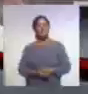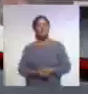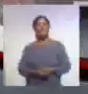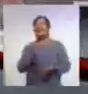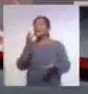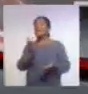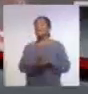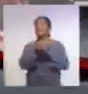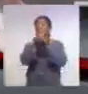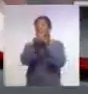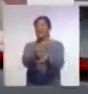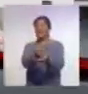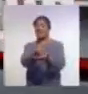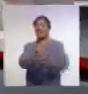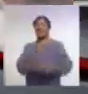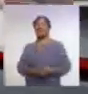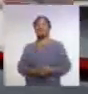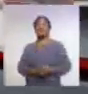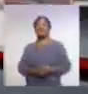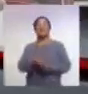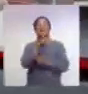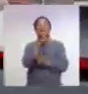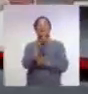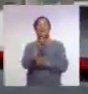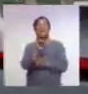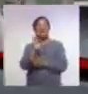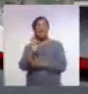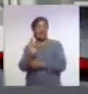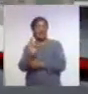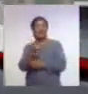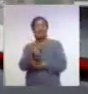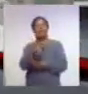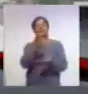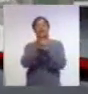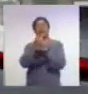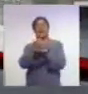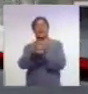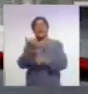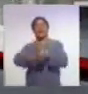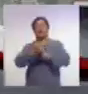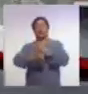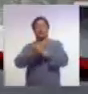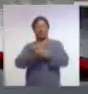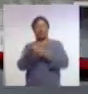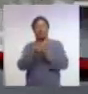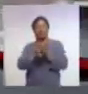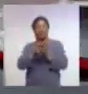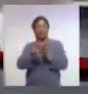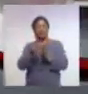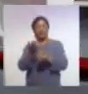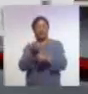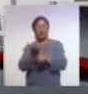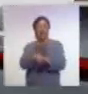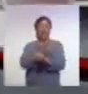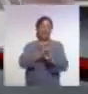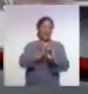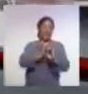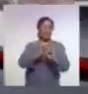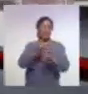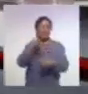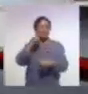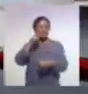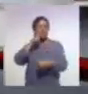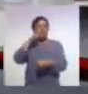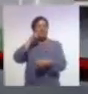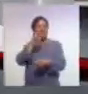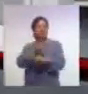Premia el Sistema Estatal para el Desarrollo Integral de la Familia a los ganadores del concurso interactivo de prevención de explotación sexual